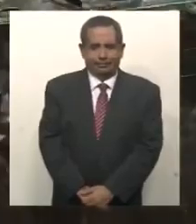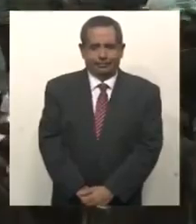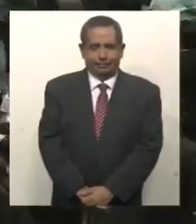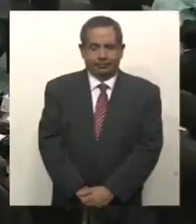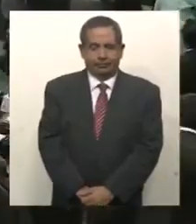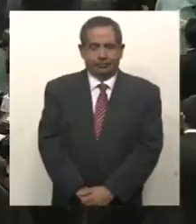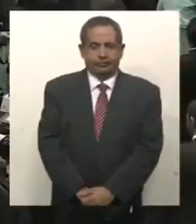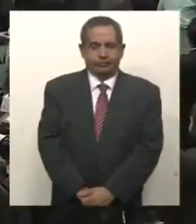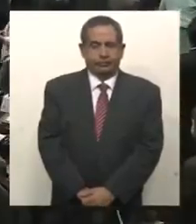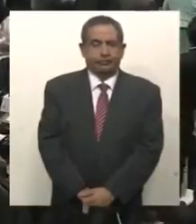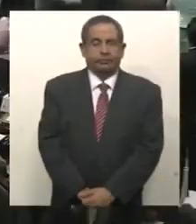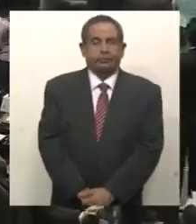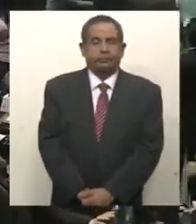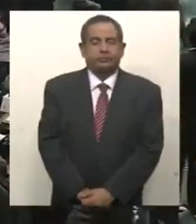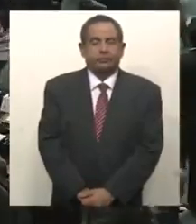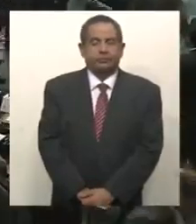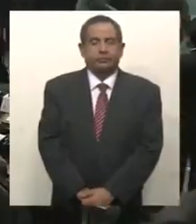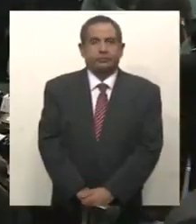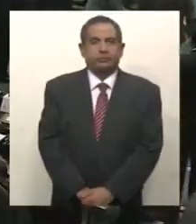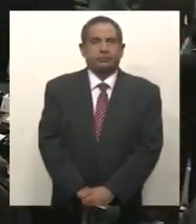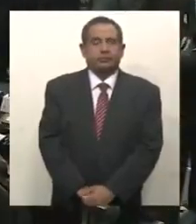Hoy estamos todos de bebé.